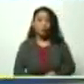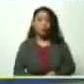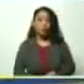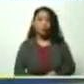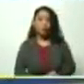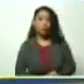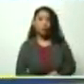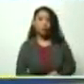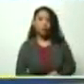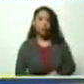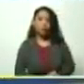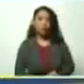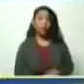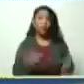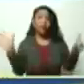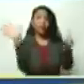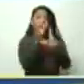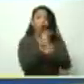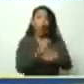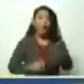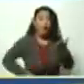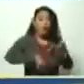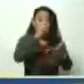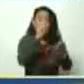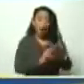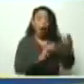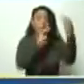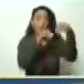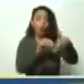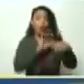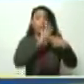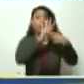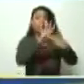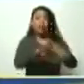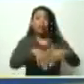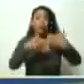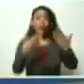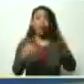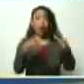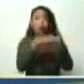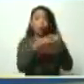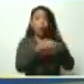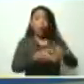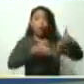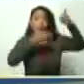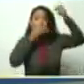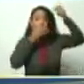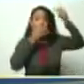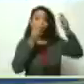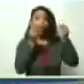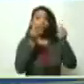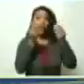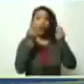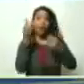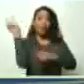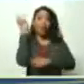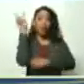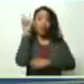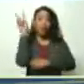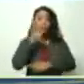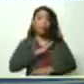y se ha logrado firmar un acuerdo con los representantes de los secuestradores del dinero de Venezuela